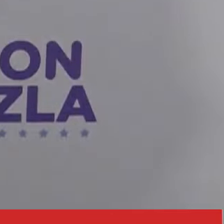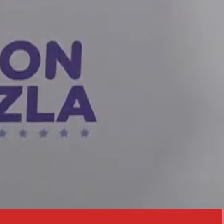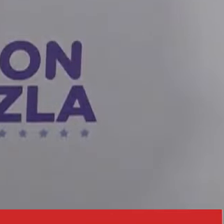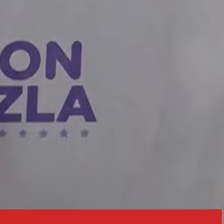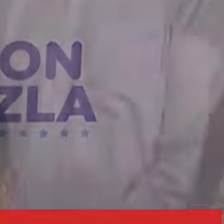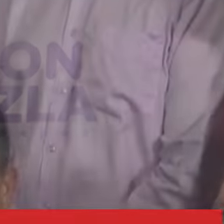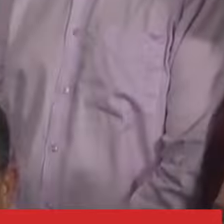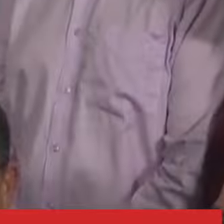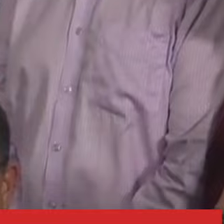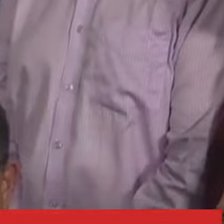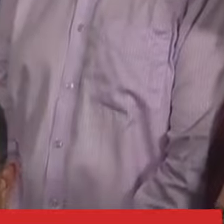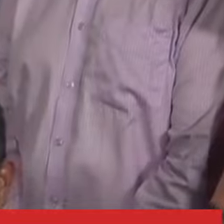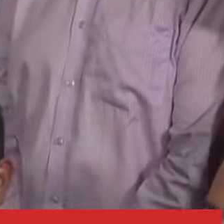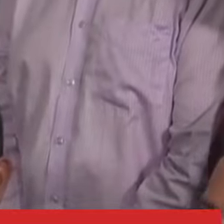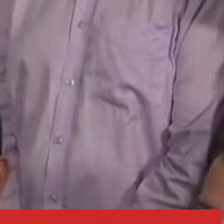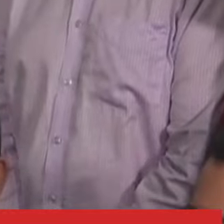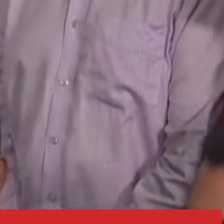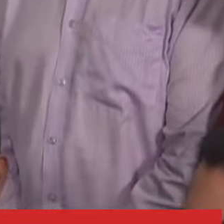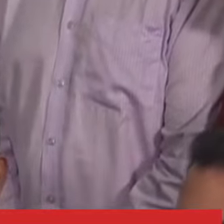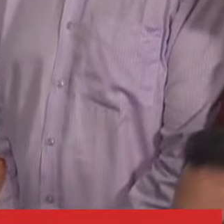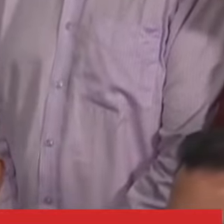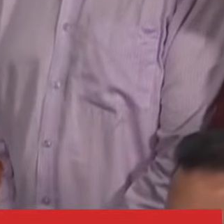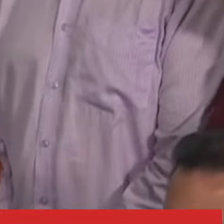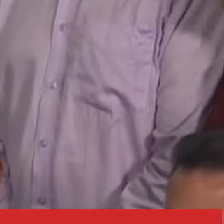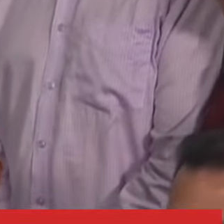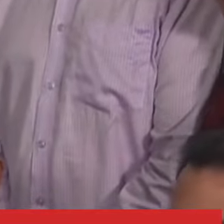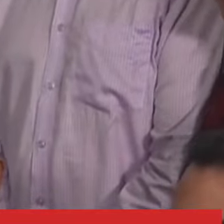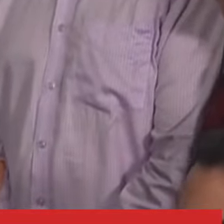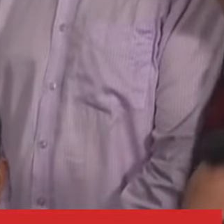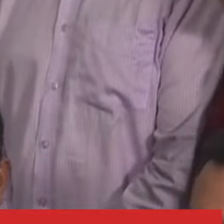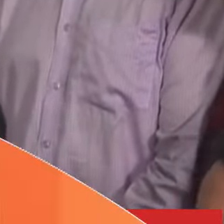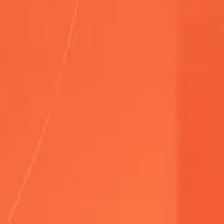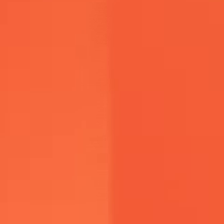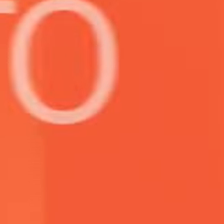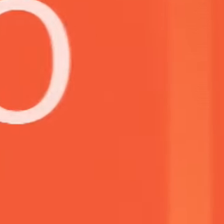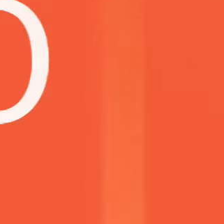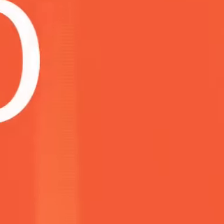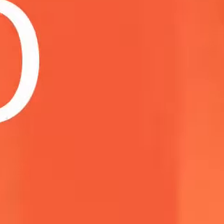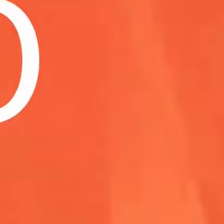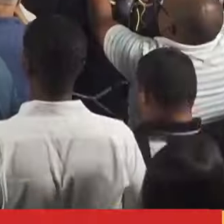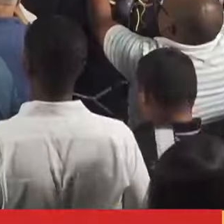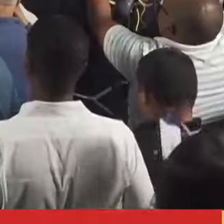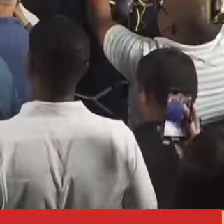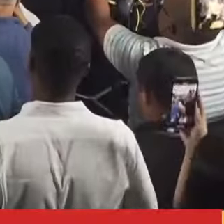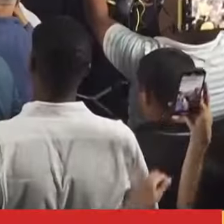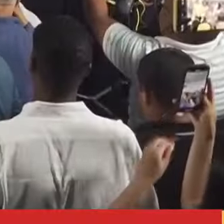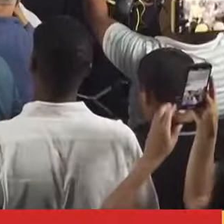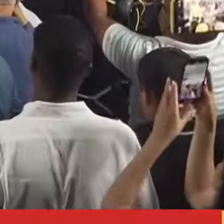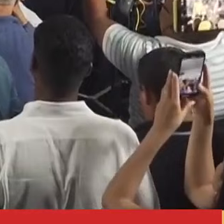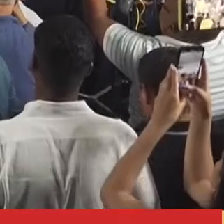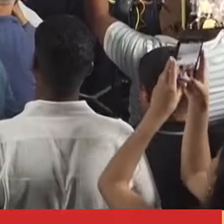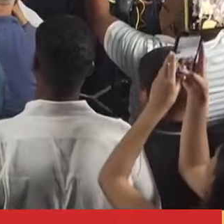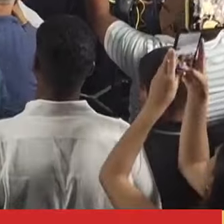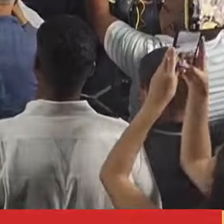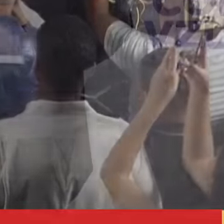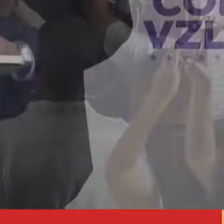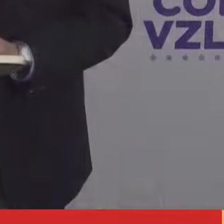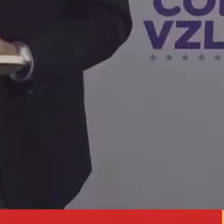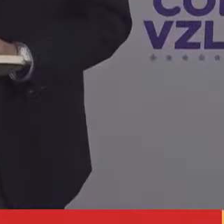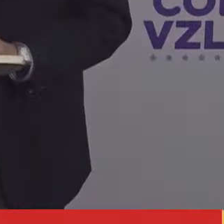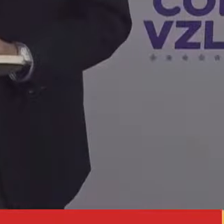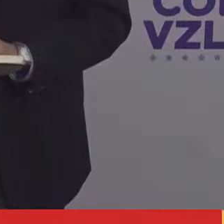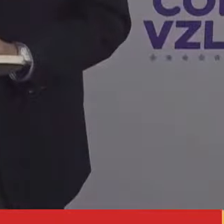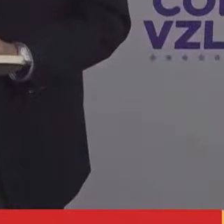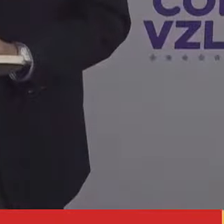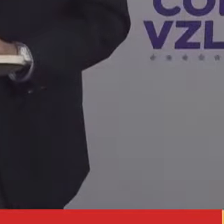resultado que dice la administración de Maduro es tal cual. Actas, básicamente. Las actas, porque básicamente lo que está diciendo la oposición es que nosotros